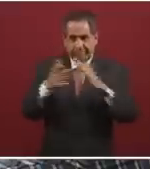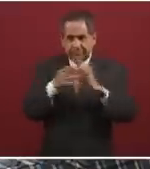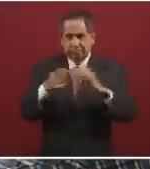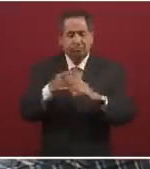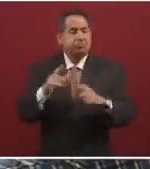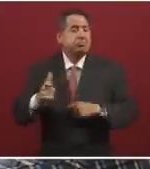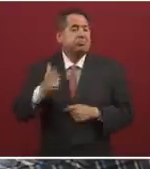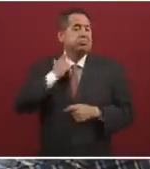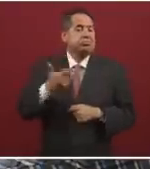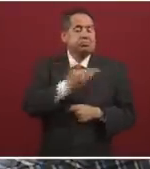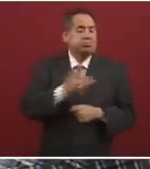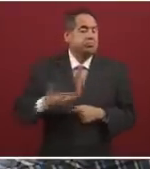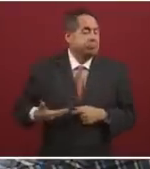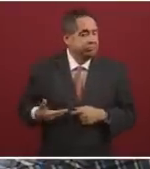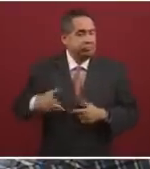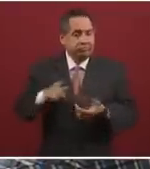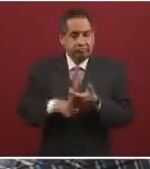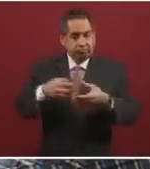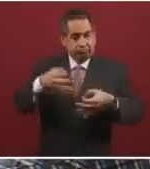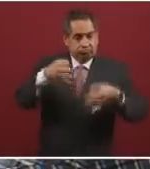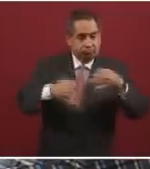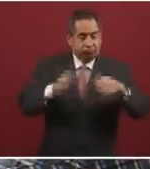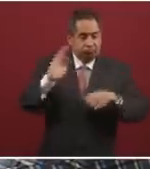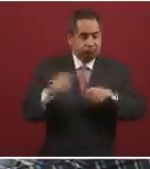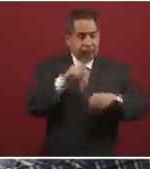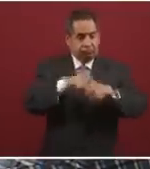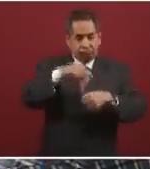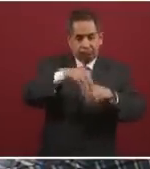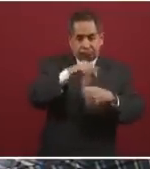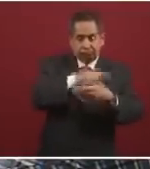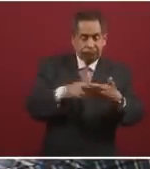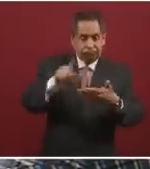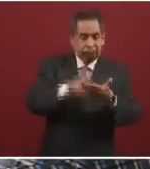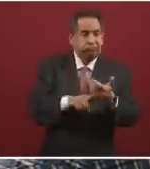el expresidente del Tribunal Federal Electoral